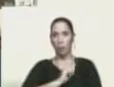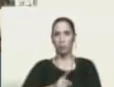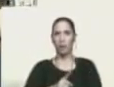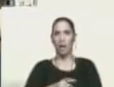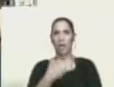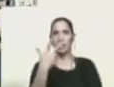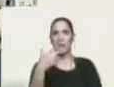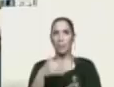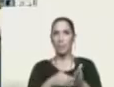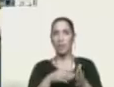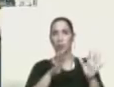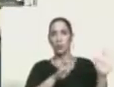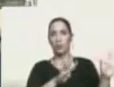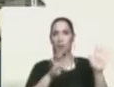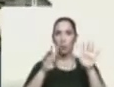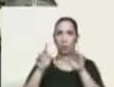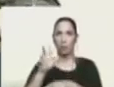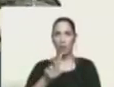3.931.